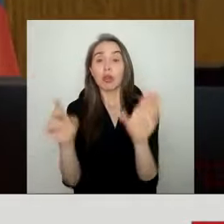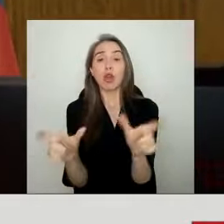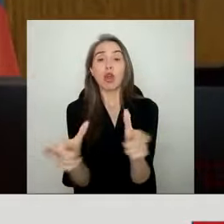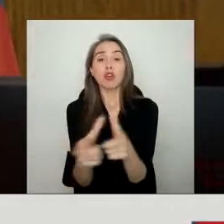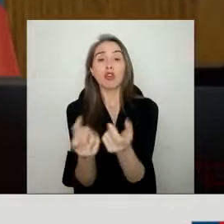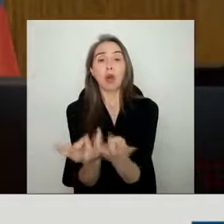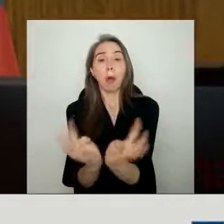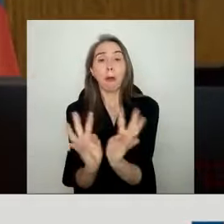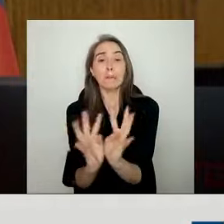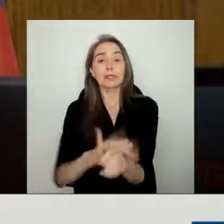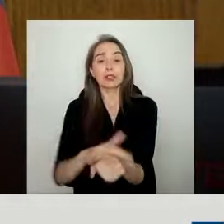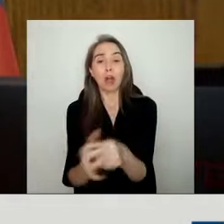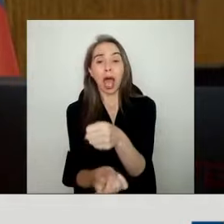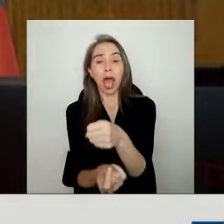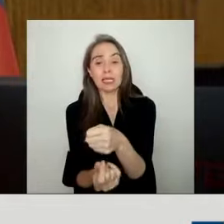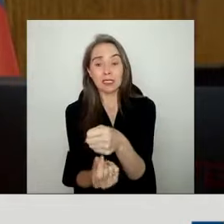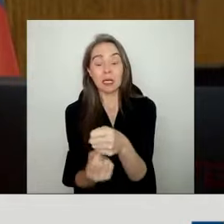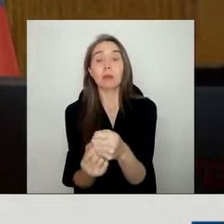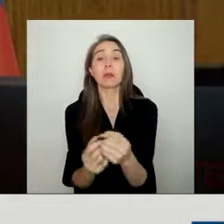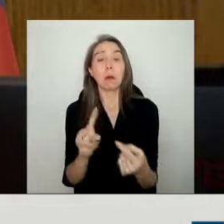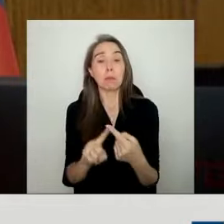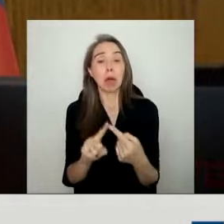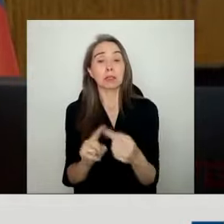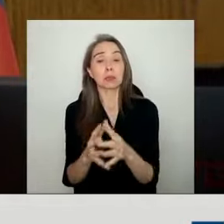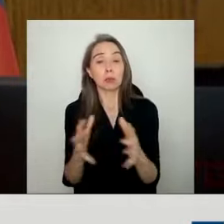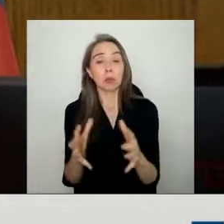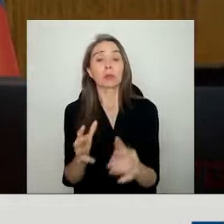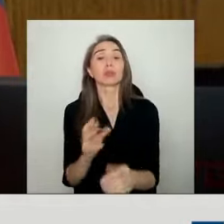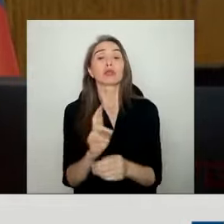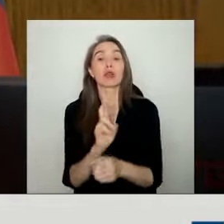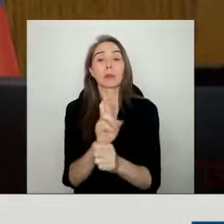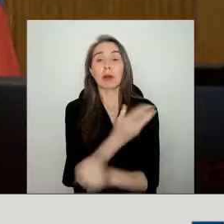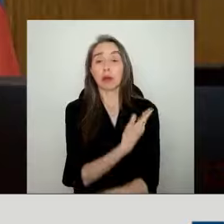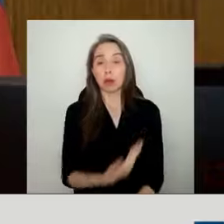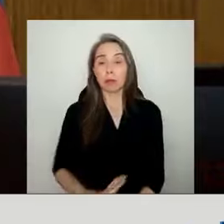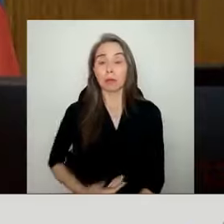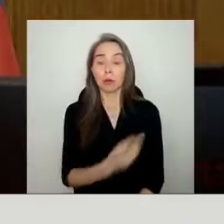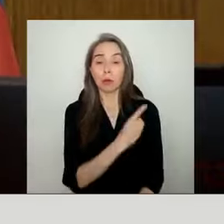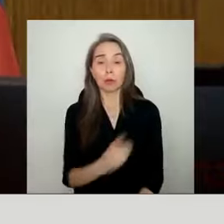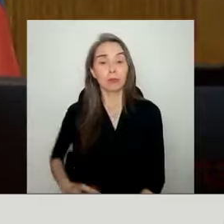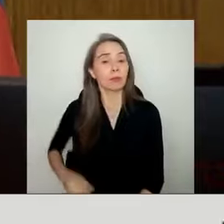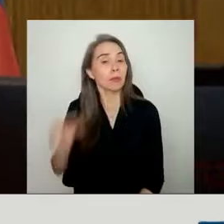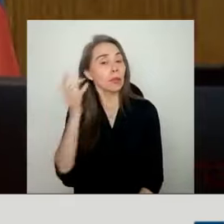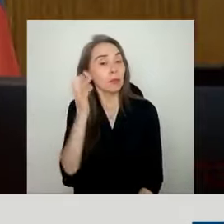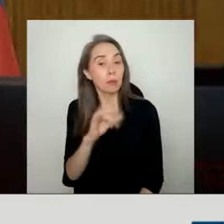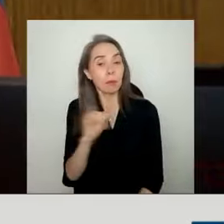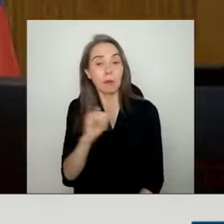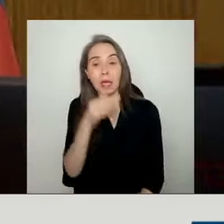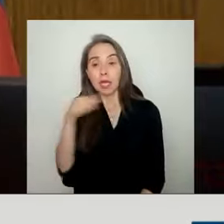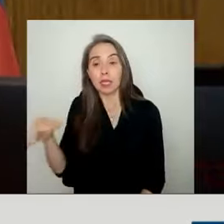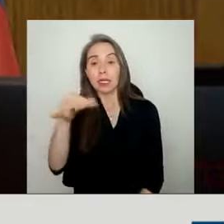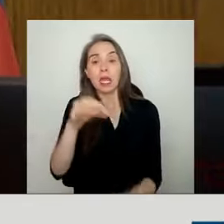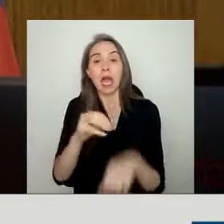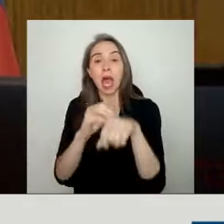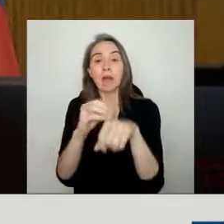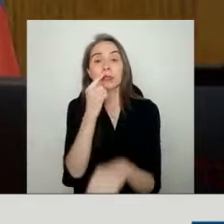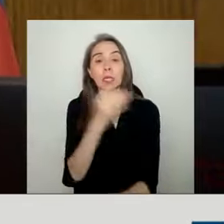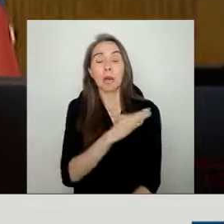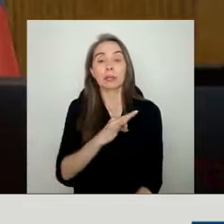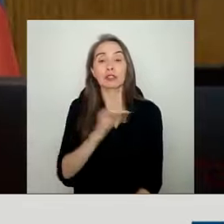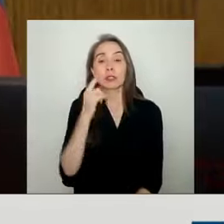una participación muy activa tanto del ejecutivo mencionarle a la diputada Pérez que el ministro está fuera del país y la subsecretaria que está oficiando como